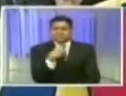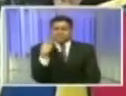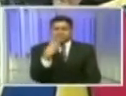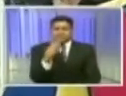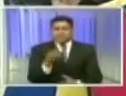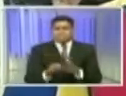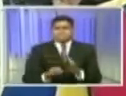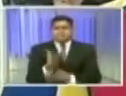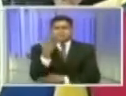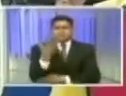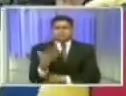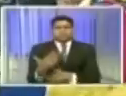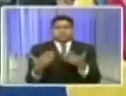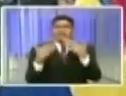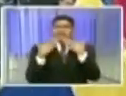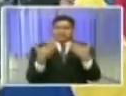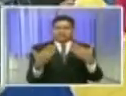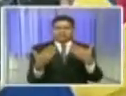Thank you very much, May.